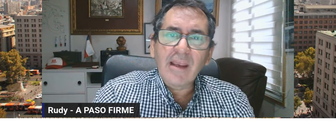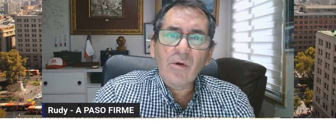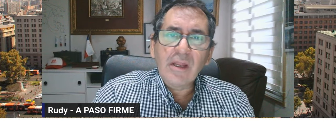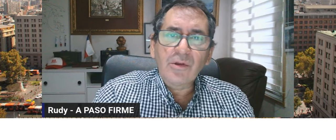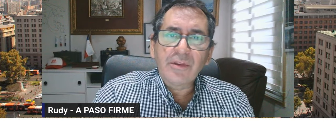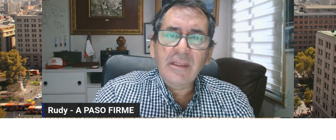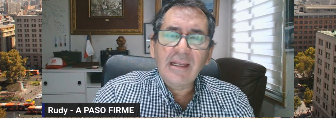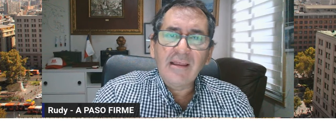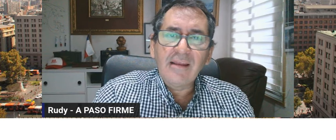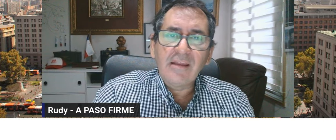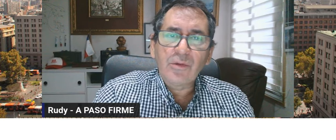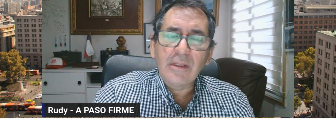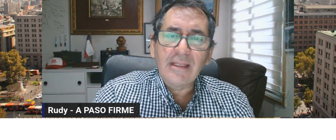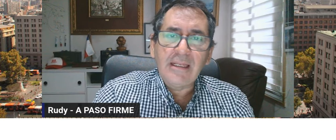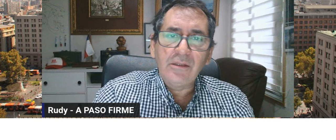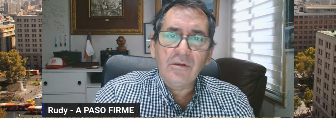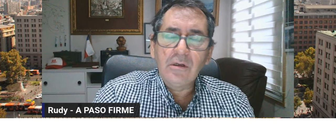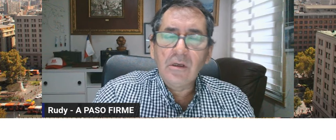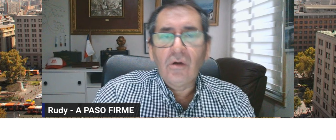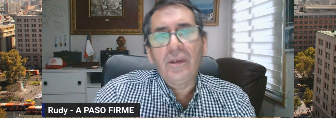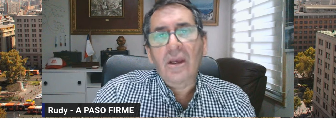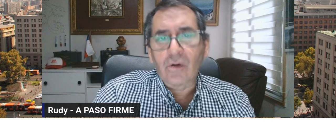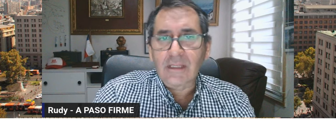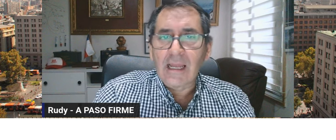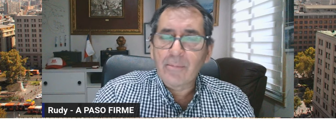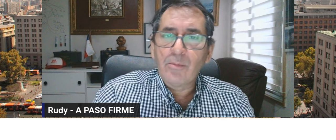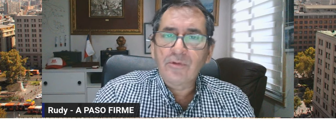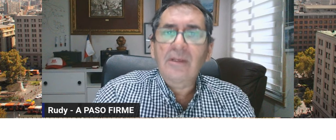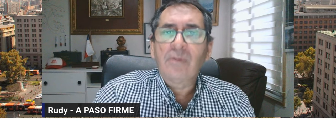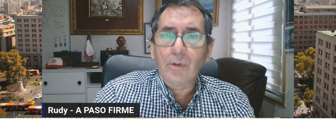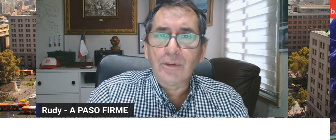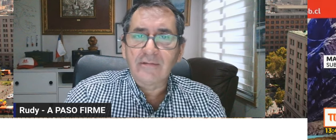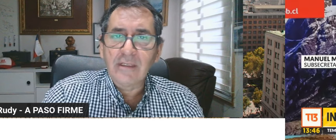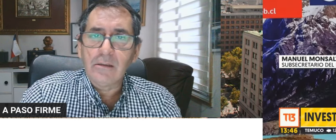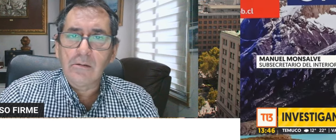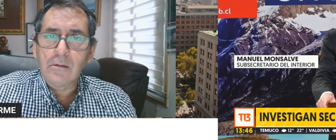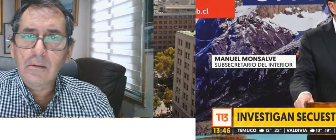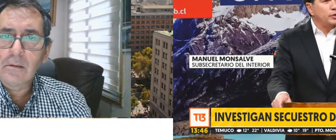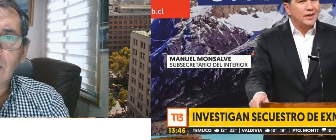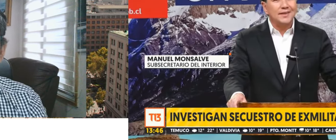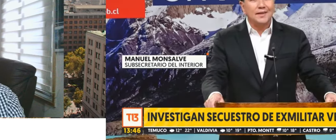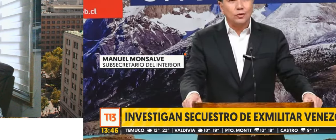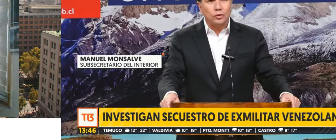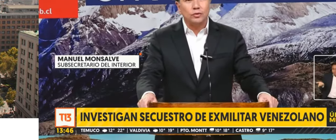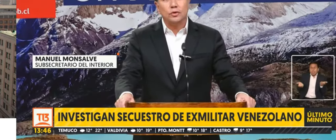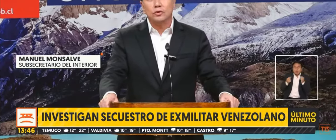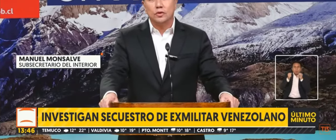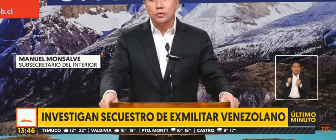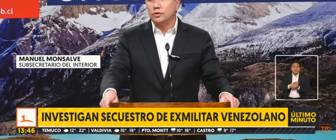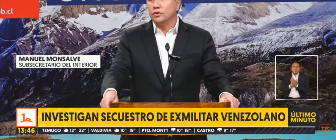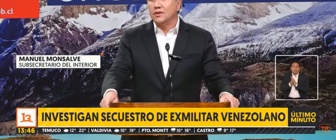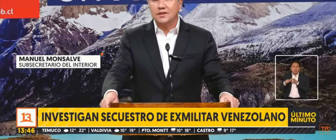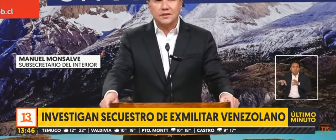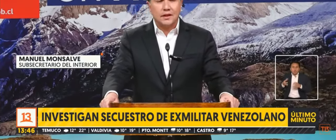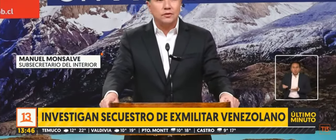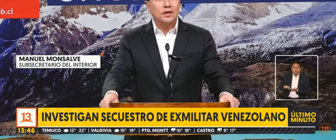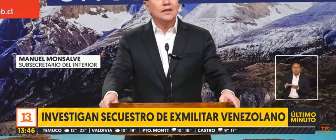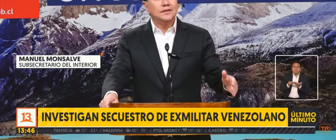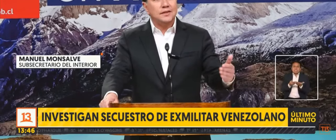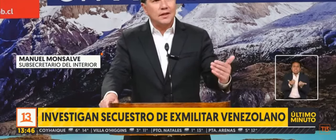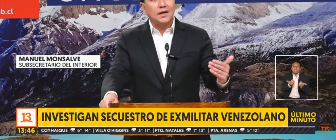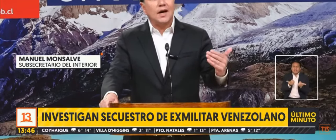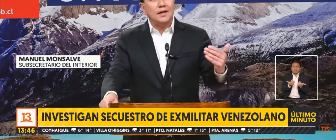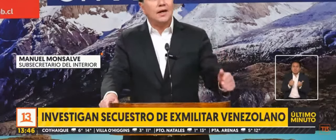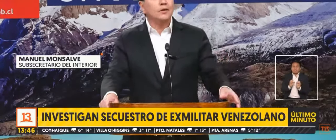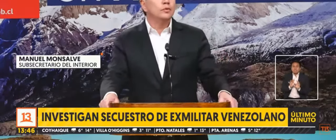¿Otra vez con la tontera del eventual delito? Oye, cortará por Monsalve, ponte serio. Se puedan disponer de todos los recursos